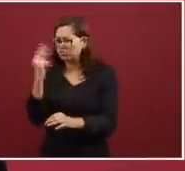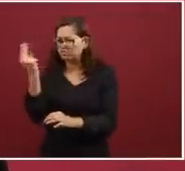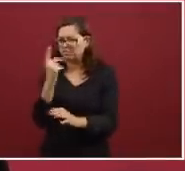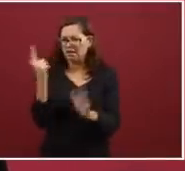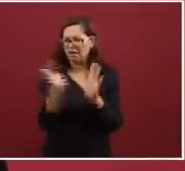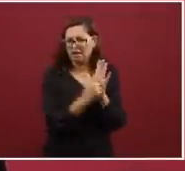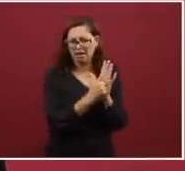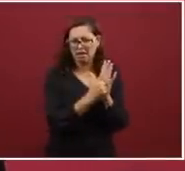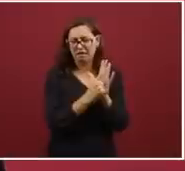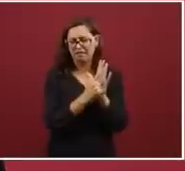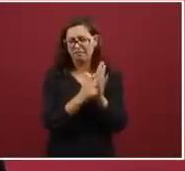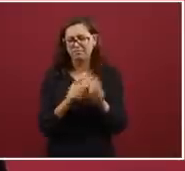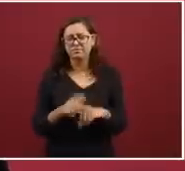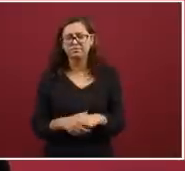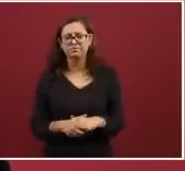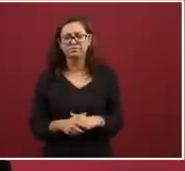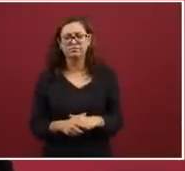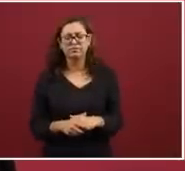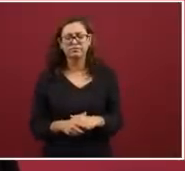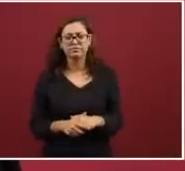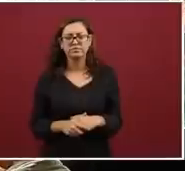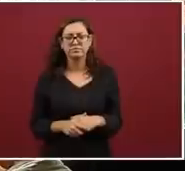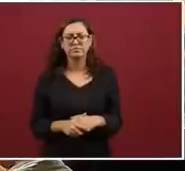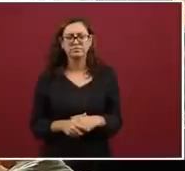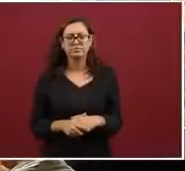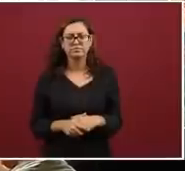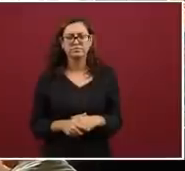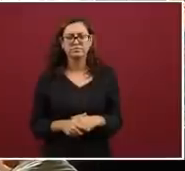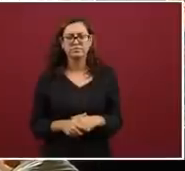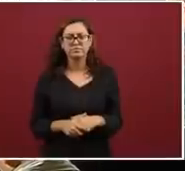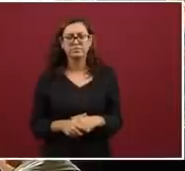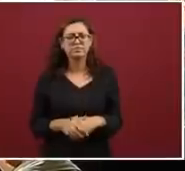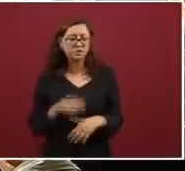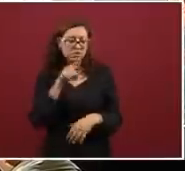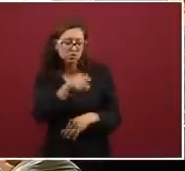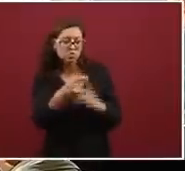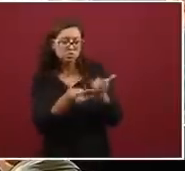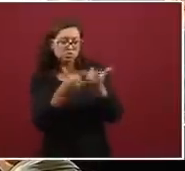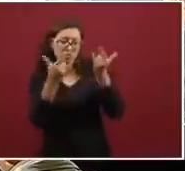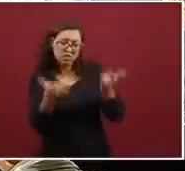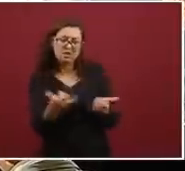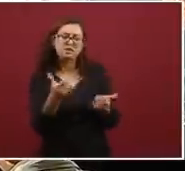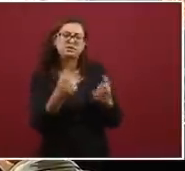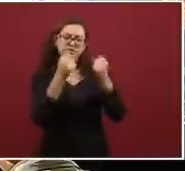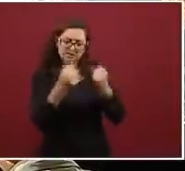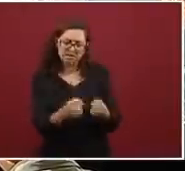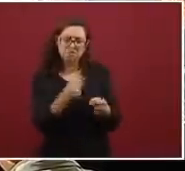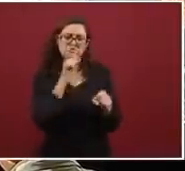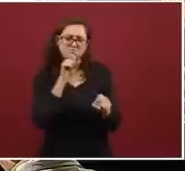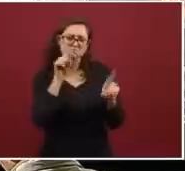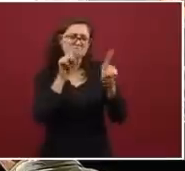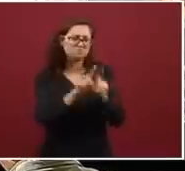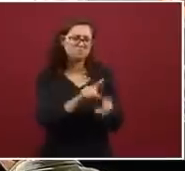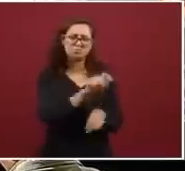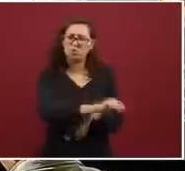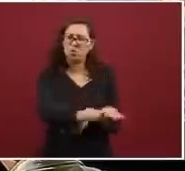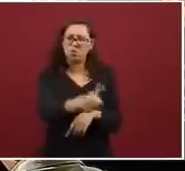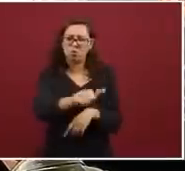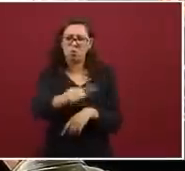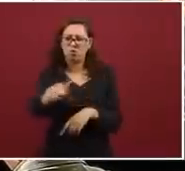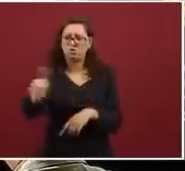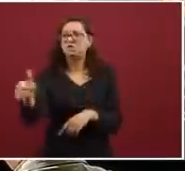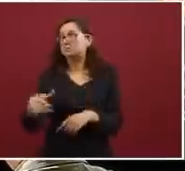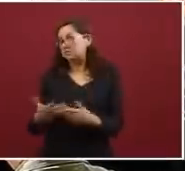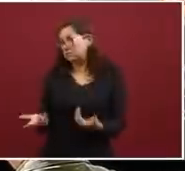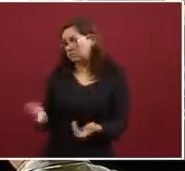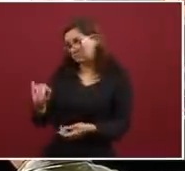en tu caso, que debe ser también el de otros. Sí, por eso es mi pregunta, porque no nada